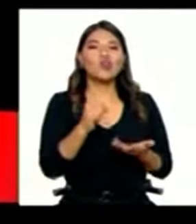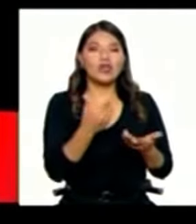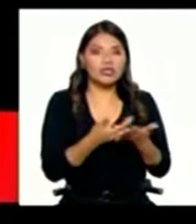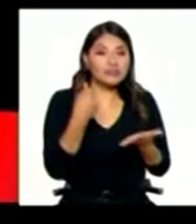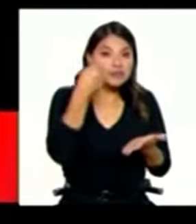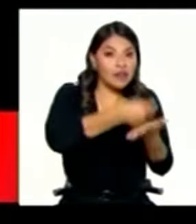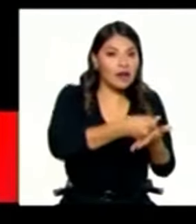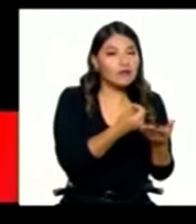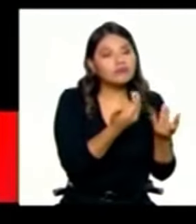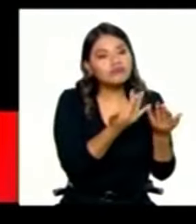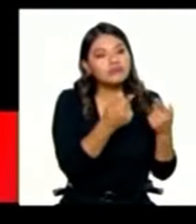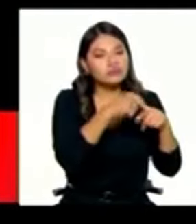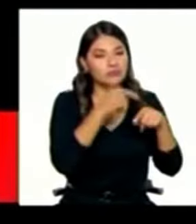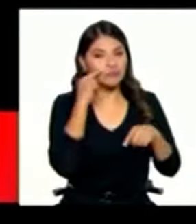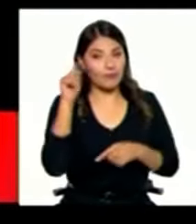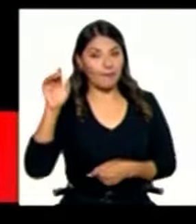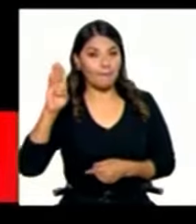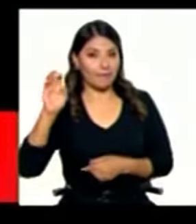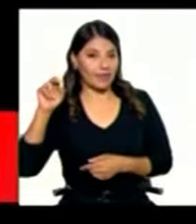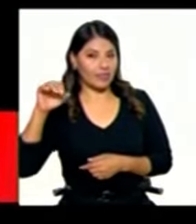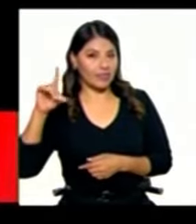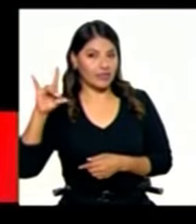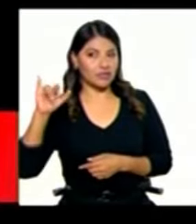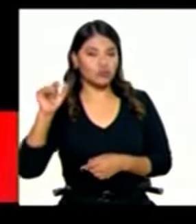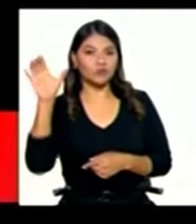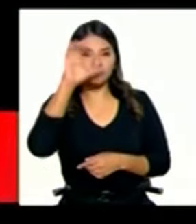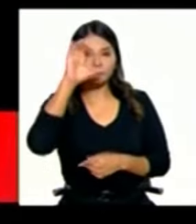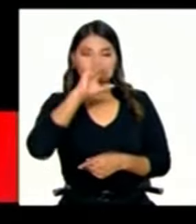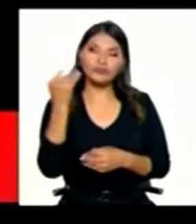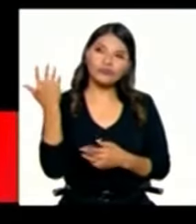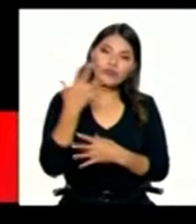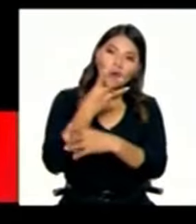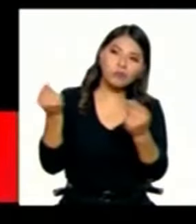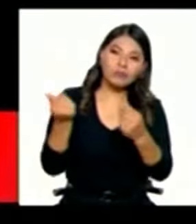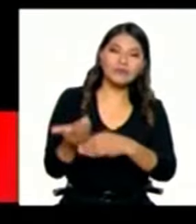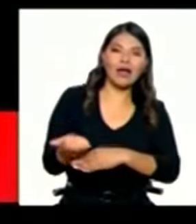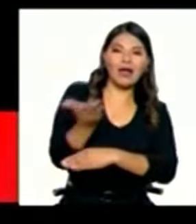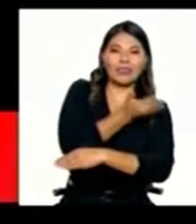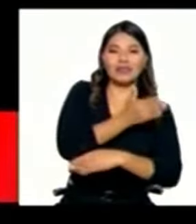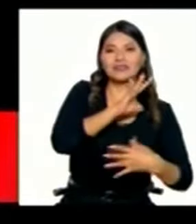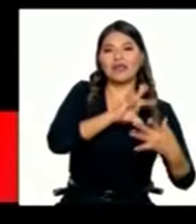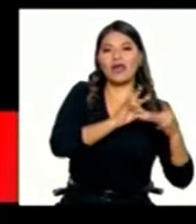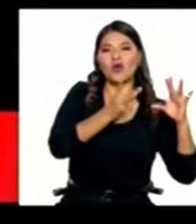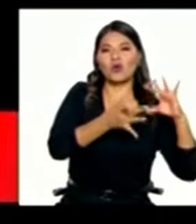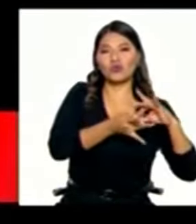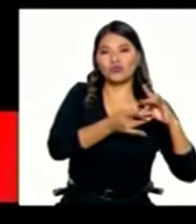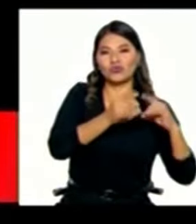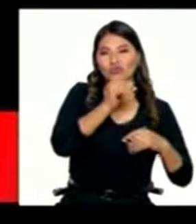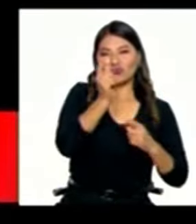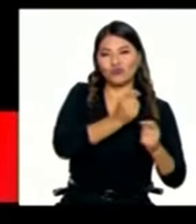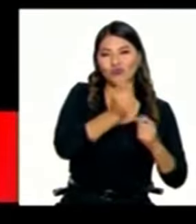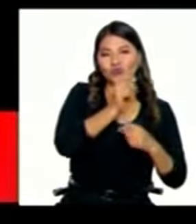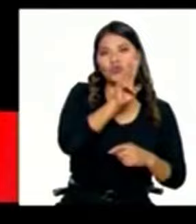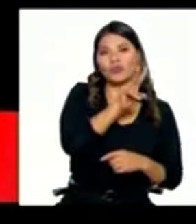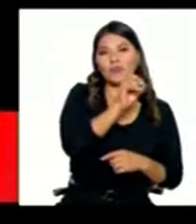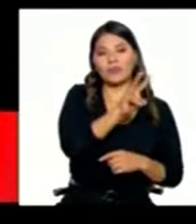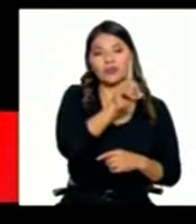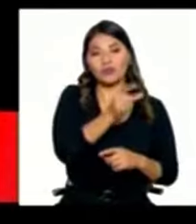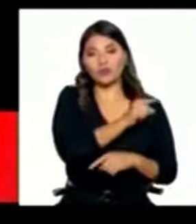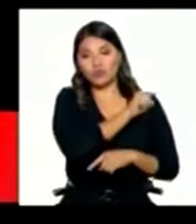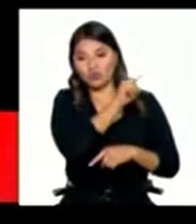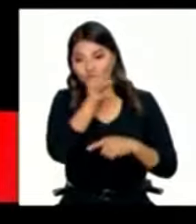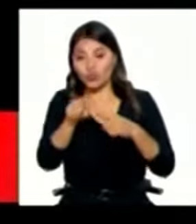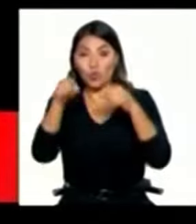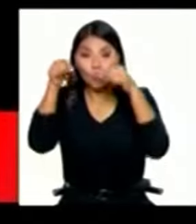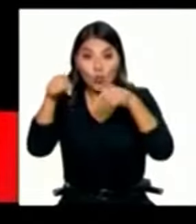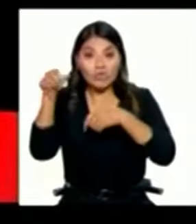paradero. Bendezú Butarra estaba como no ha habido desde agosto del 2021 y fue capturado hoy sábado en